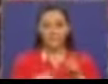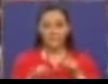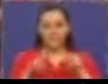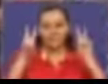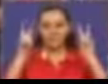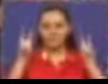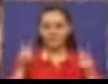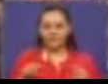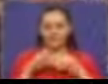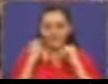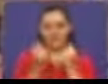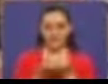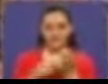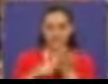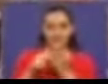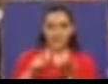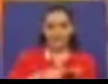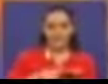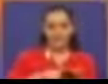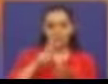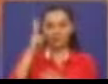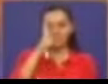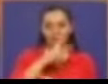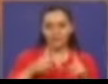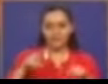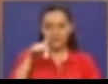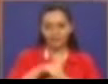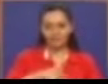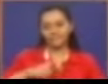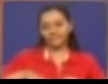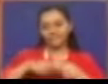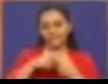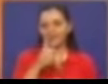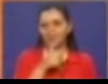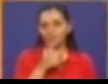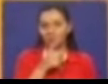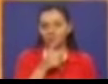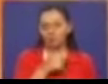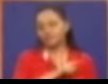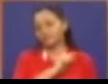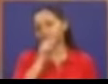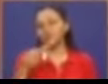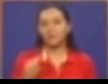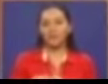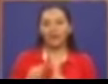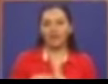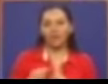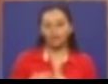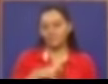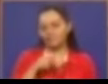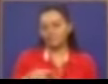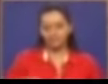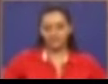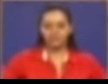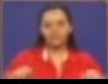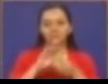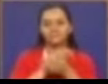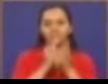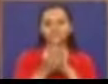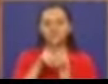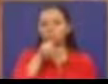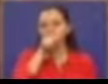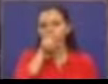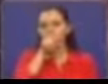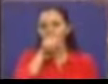gabinete. A las 2:30 de la tarde hicimos un receso para almorzar. Vinimos al mercado a almorzar, pues riquísimo, maito de pollo, juguito